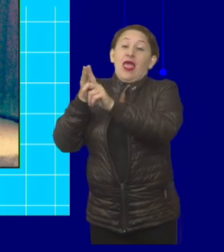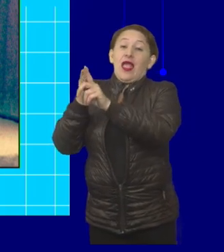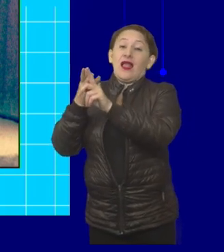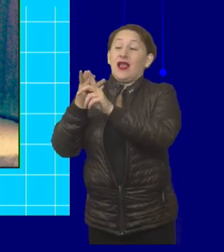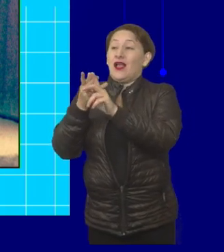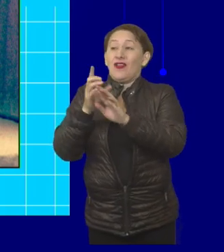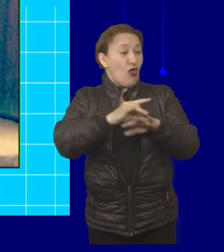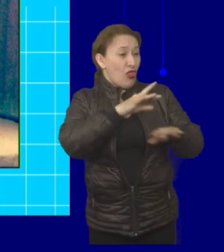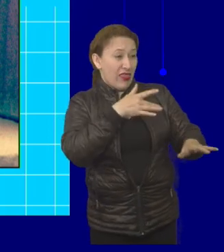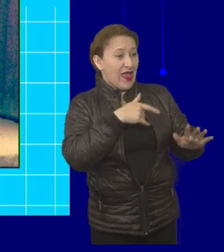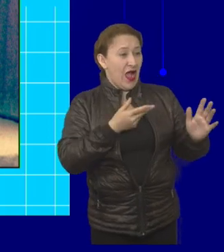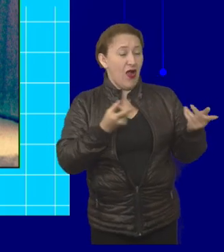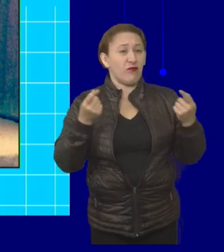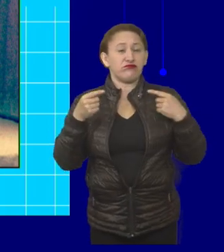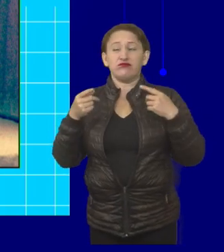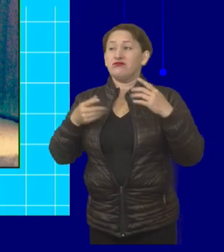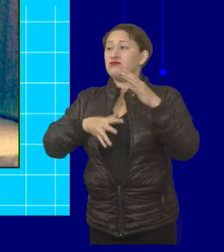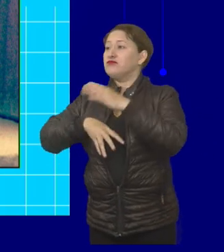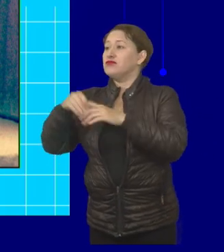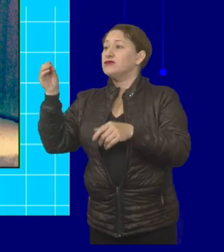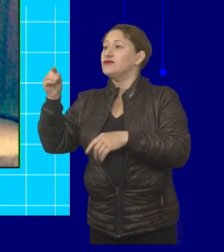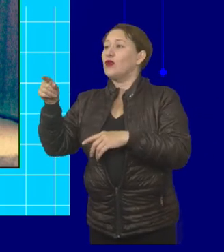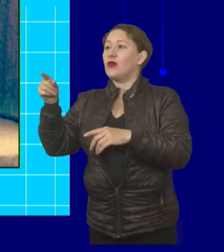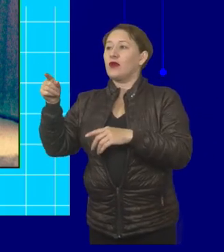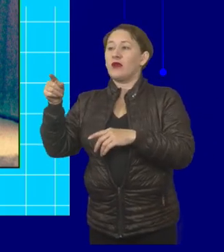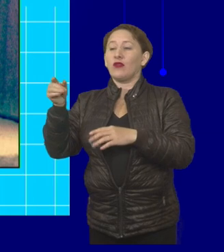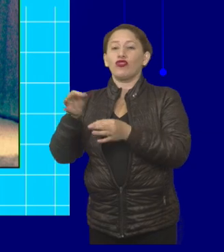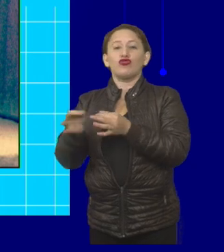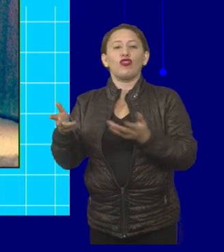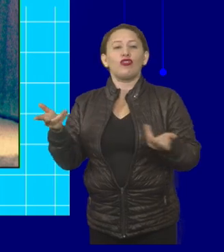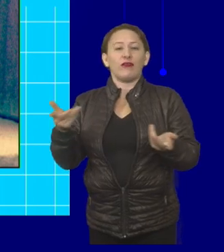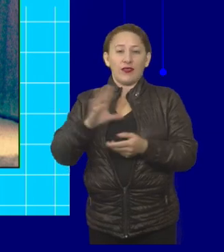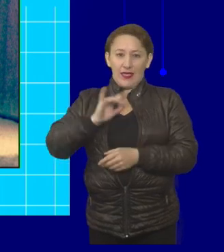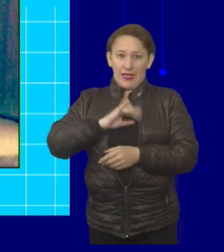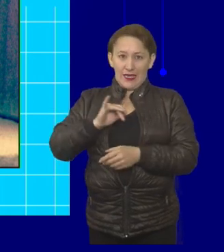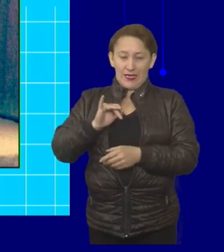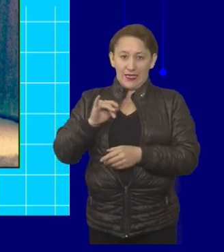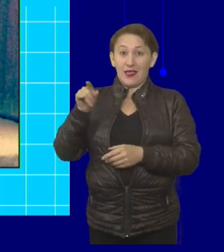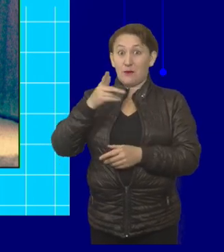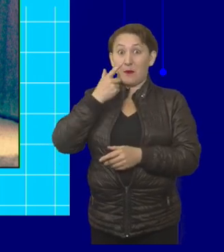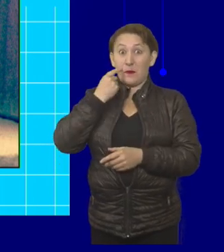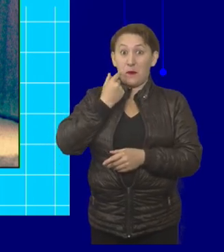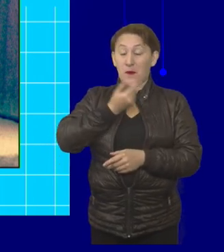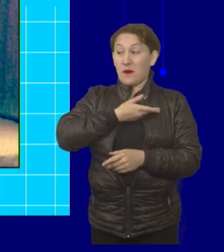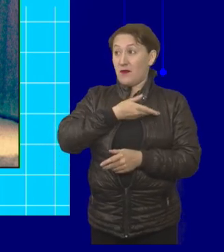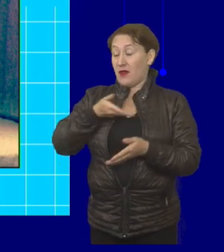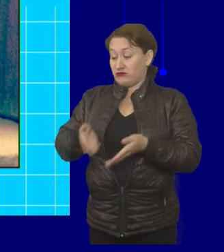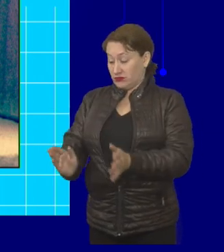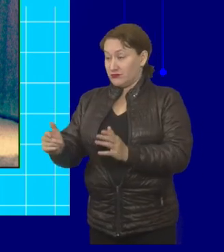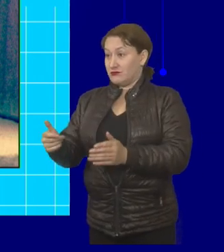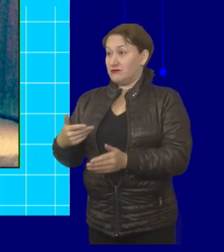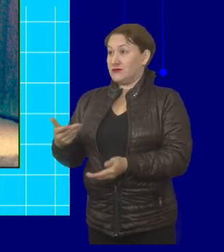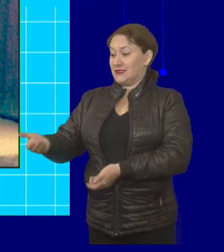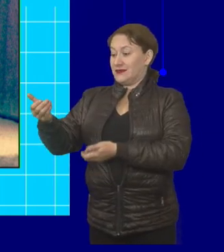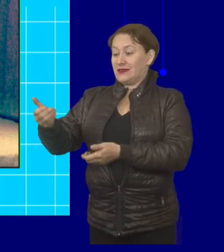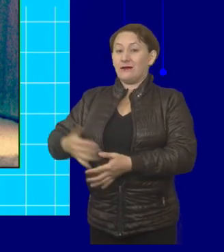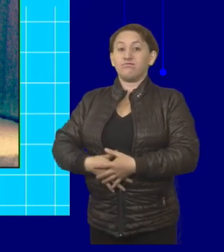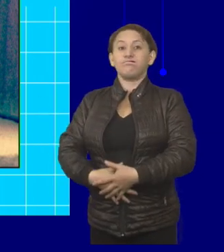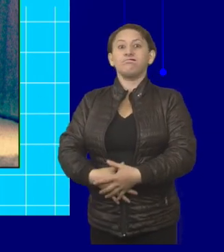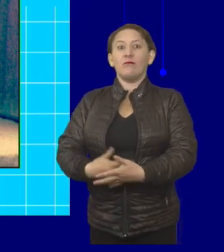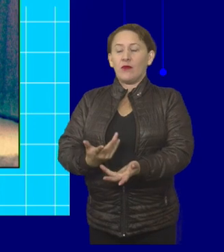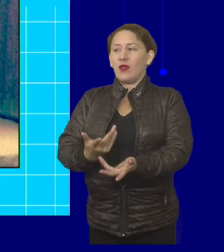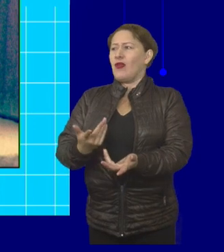nos dejan, entonces volémonos del pueblo para Cali. Y ahí nace, cuando mi papá y mi mamá vieron era que yo estaba en el